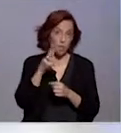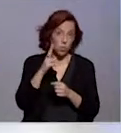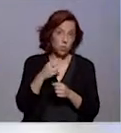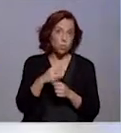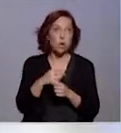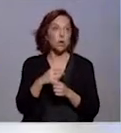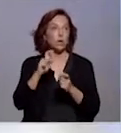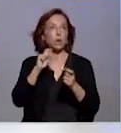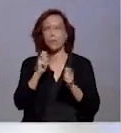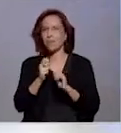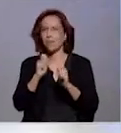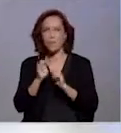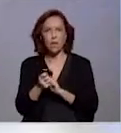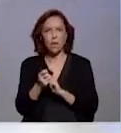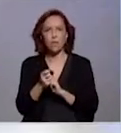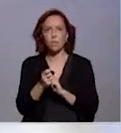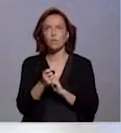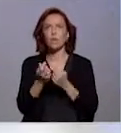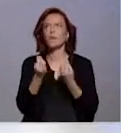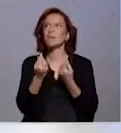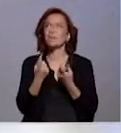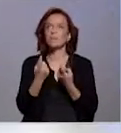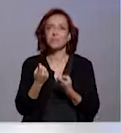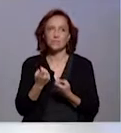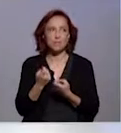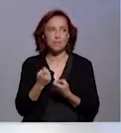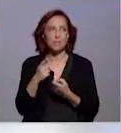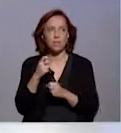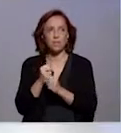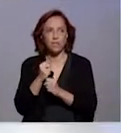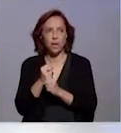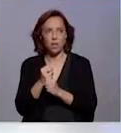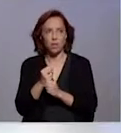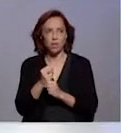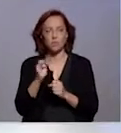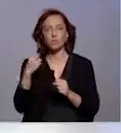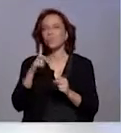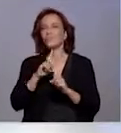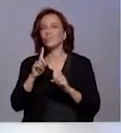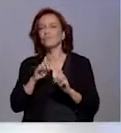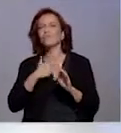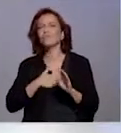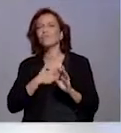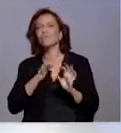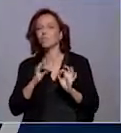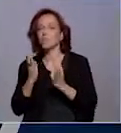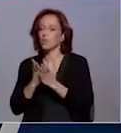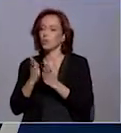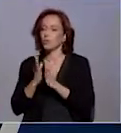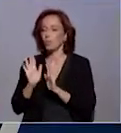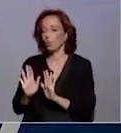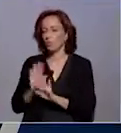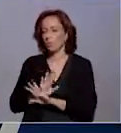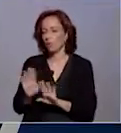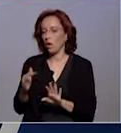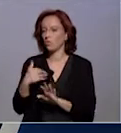resto el mundo están cambiando el perfil de lo que necesitan en sus trabajadores entonces no alcanza con estudiar y quedarme con